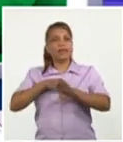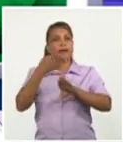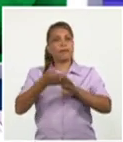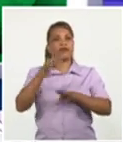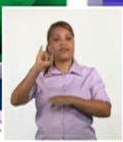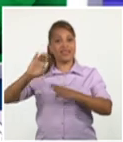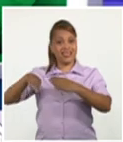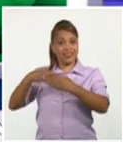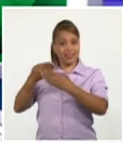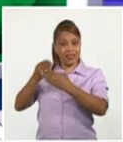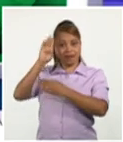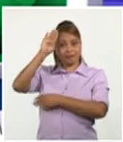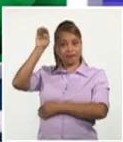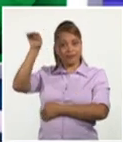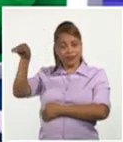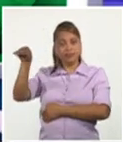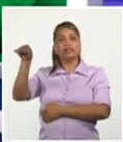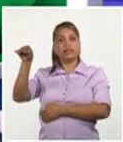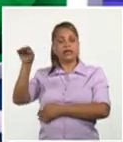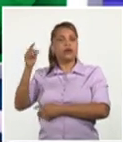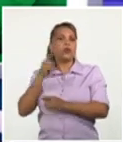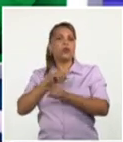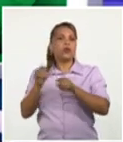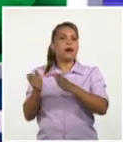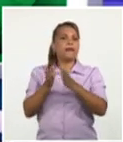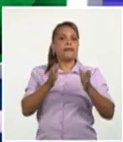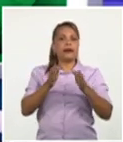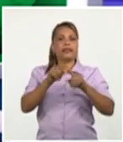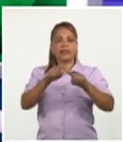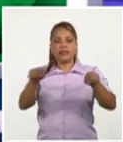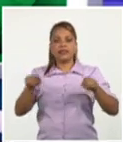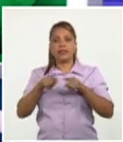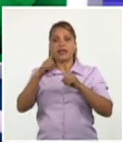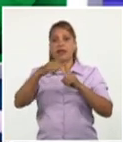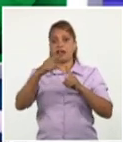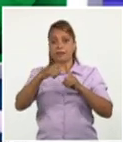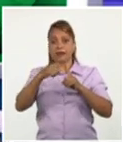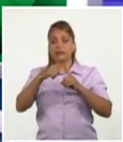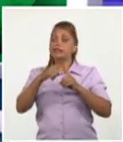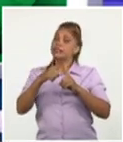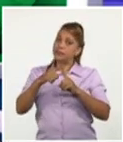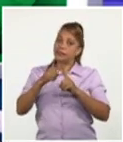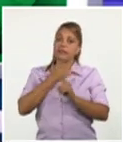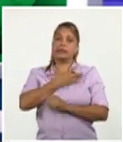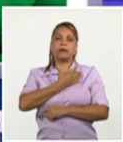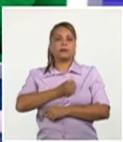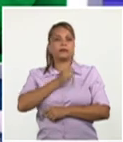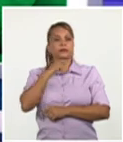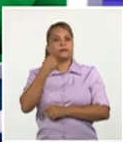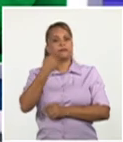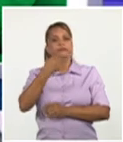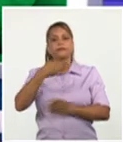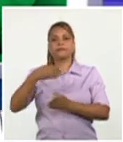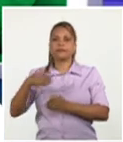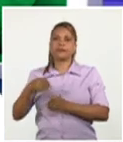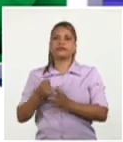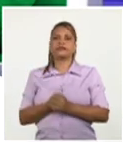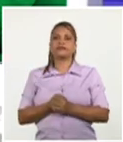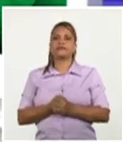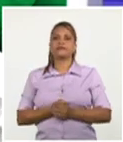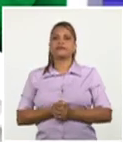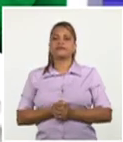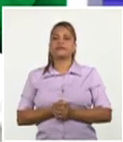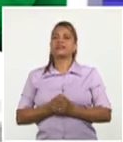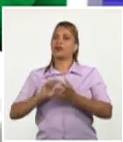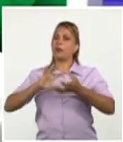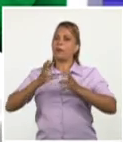días, parte de ellos en terapia intensiva, pues lamentablemente presentó unas complicaciones, sobre